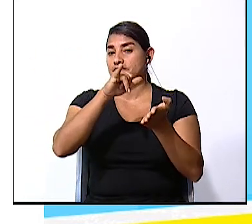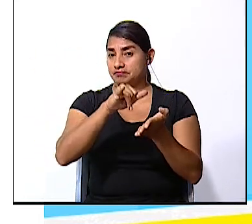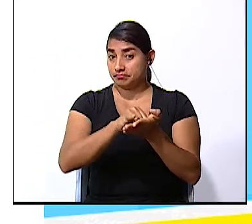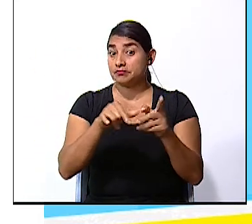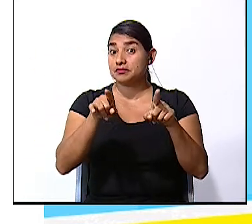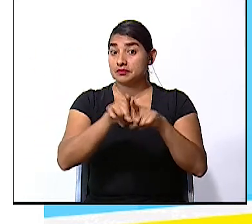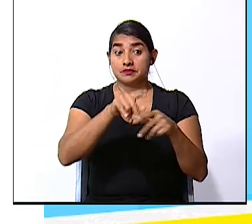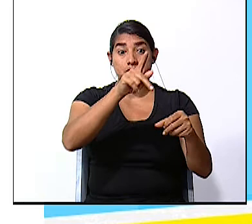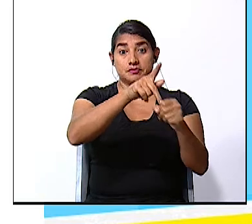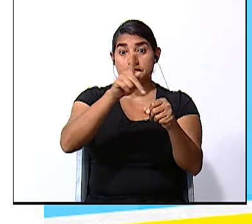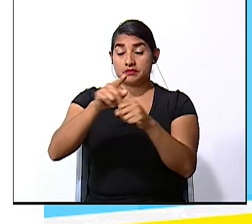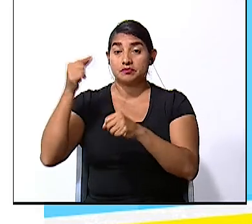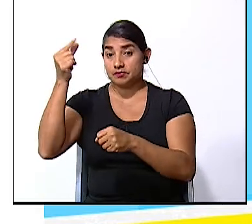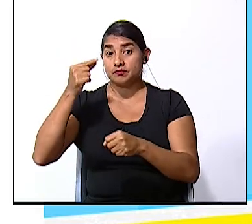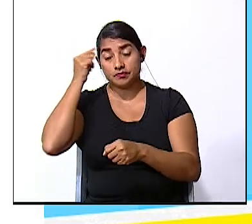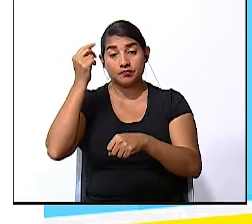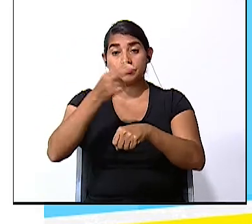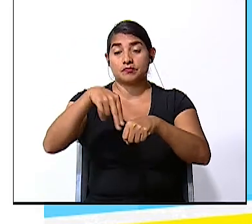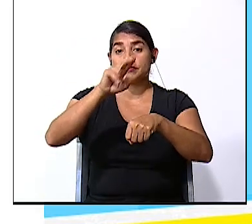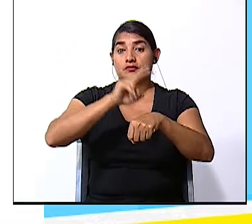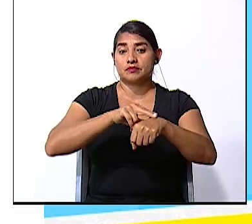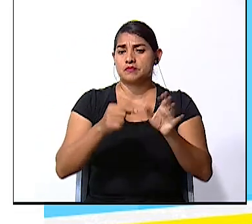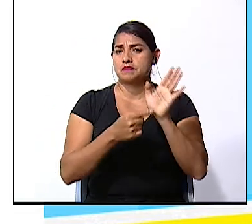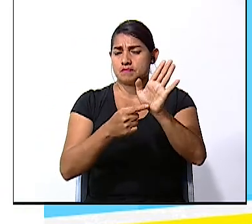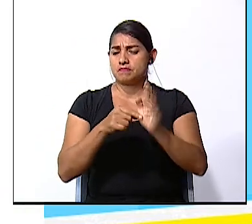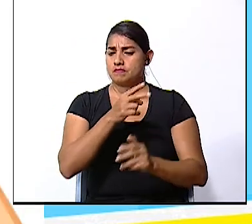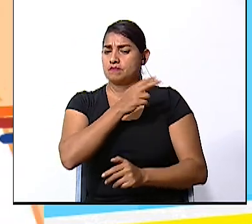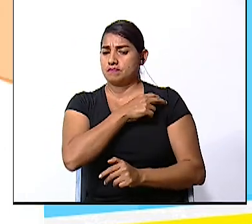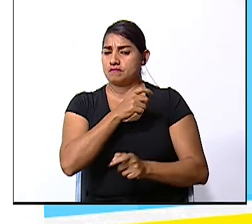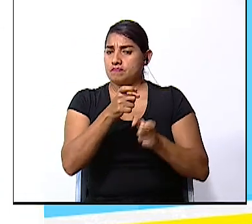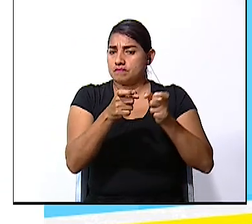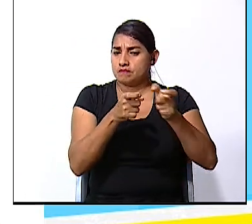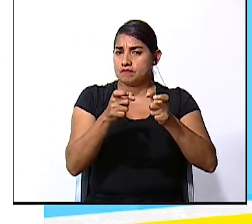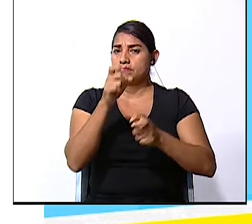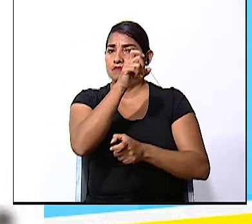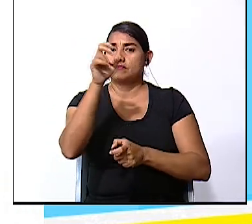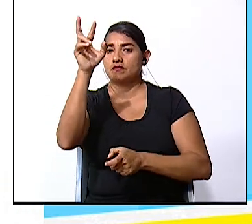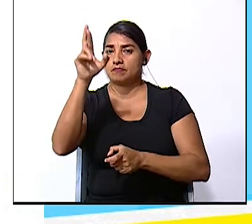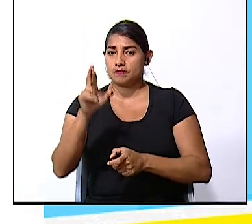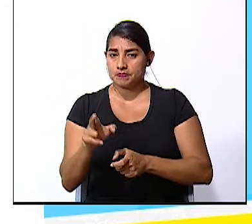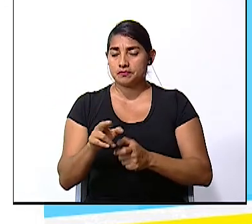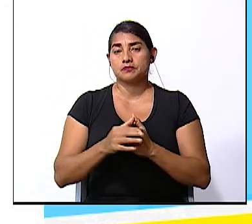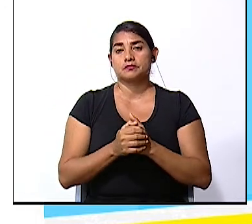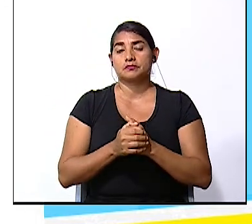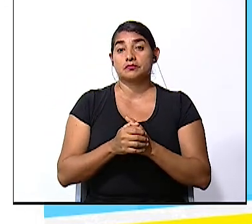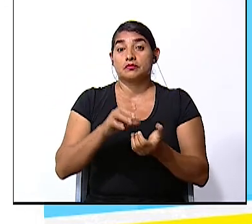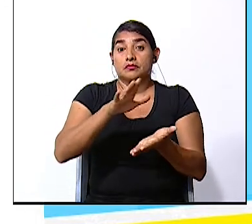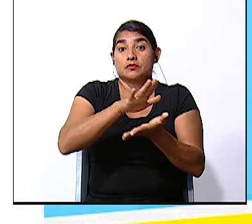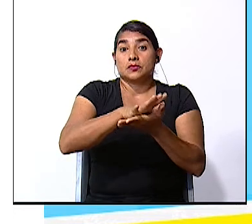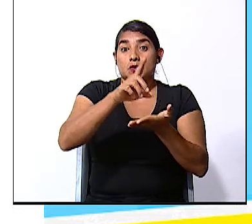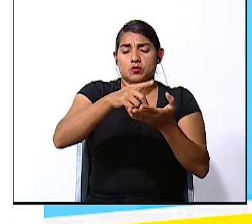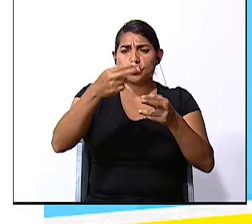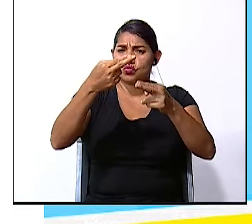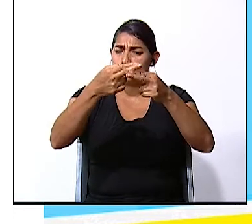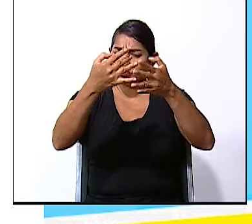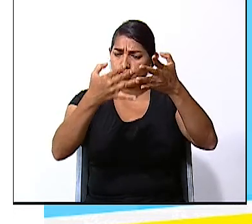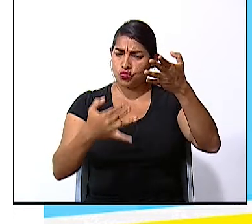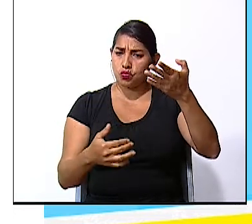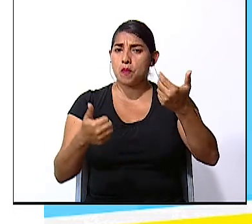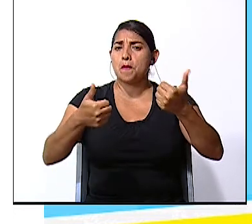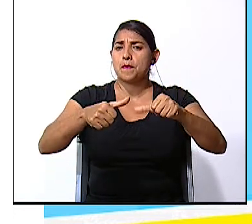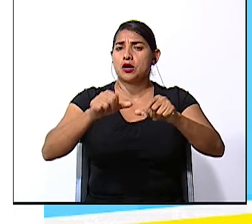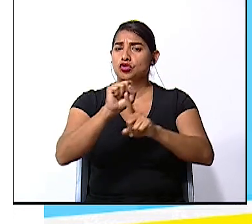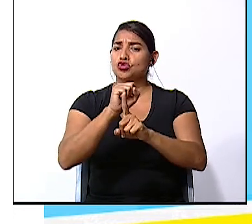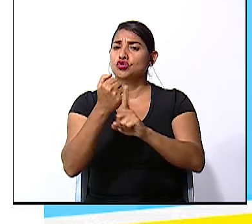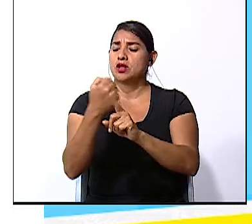también participó en el gobierno nacional como primer jefe de Estado de Costa Rica. El documento se llamó Pacto